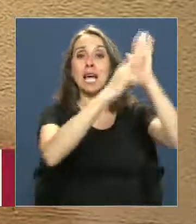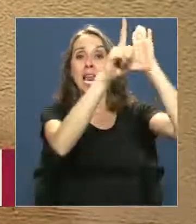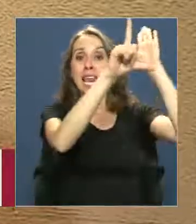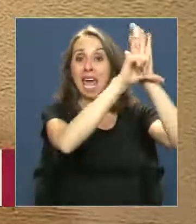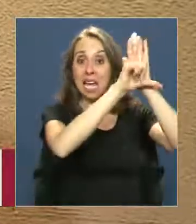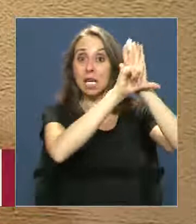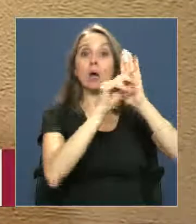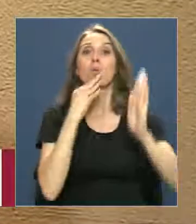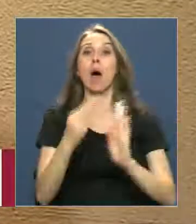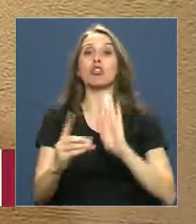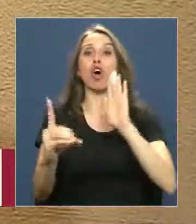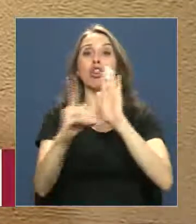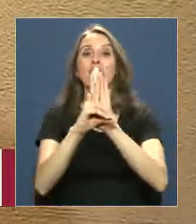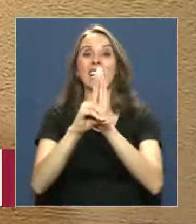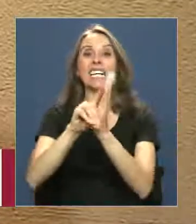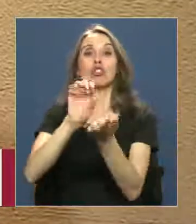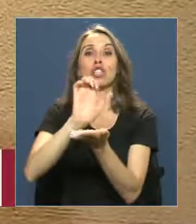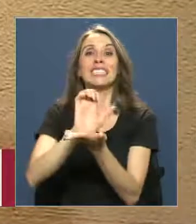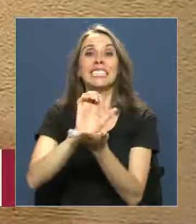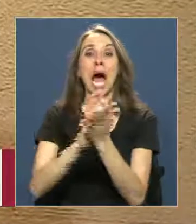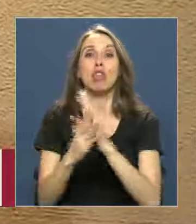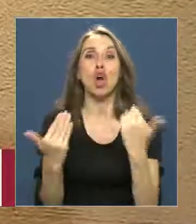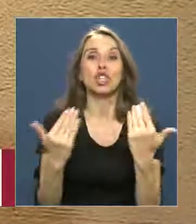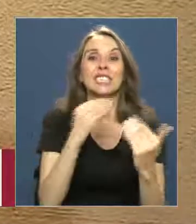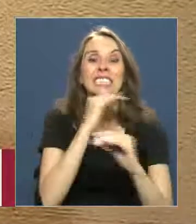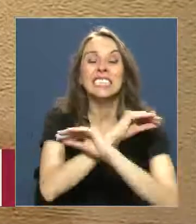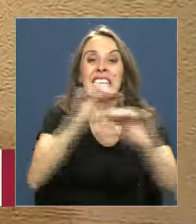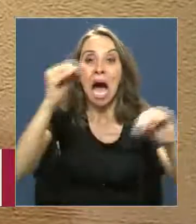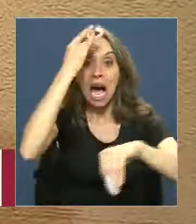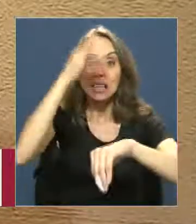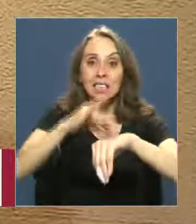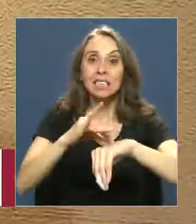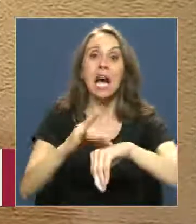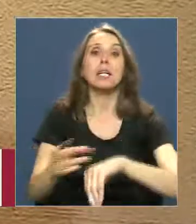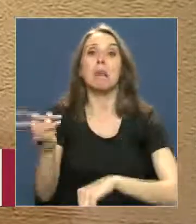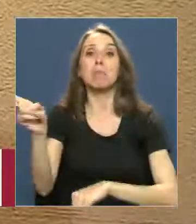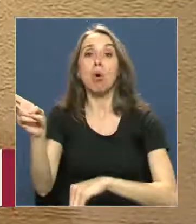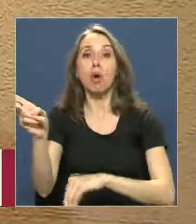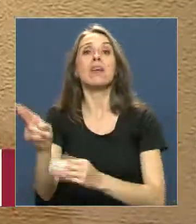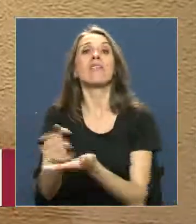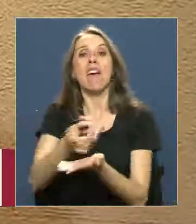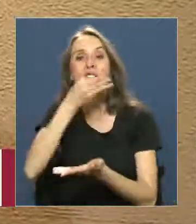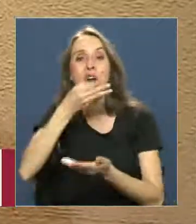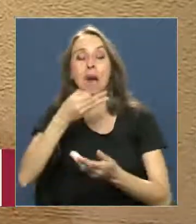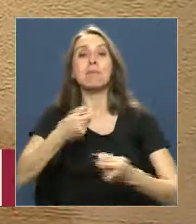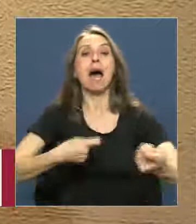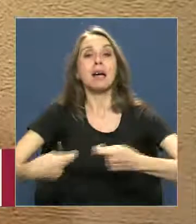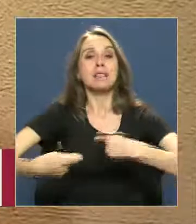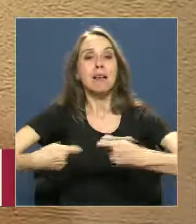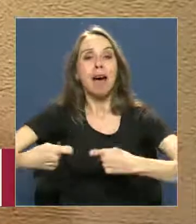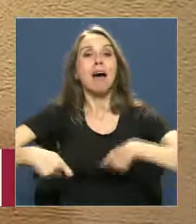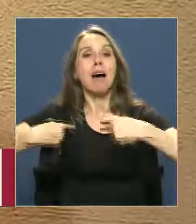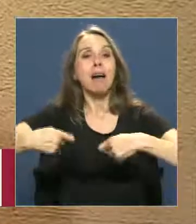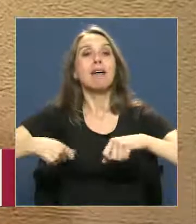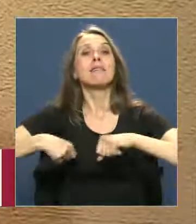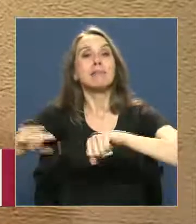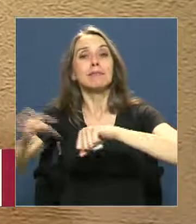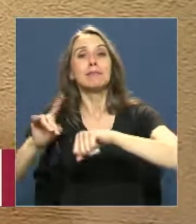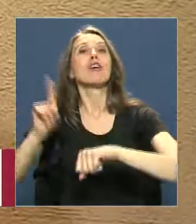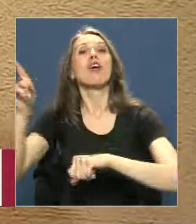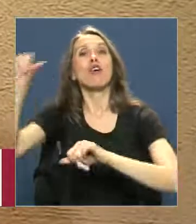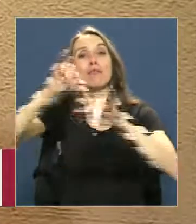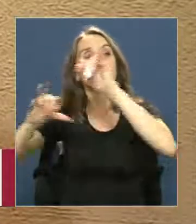una alerta sanitaria decretada por la autoridad sanitaria, a la farmacia y los locales farmacéuticos que no pueden aumentar arbitrariamente